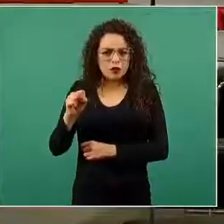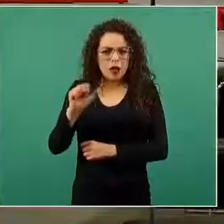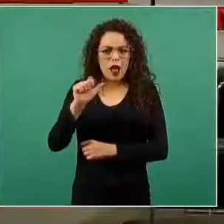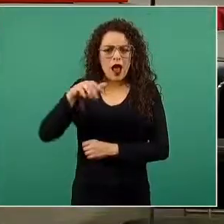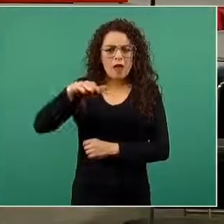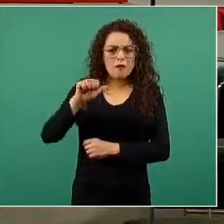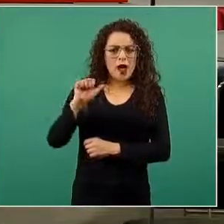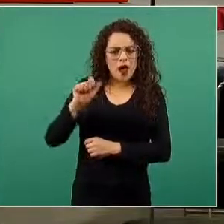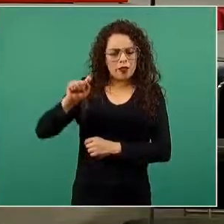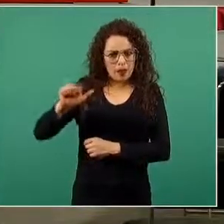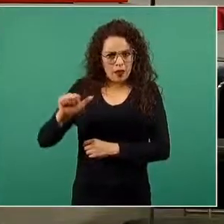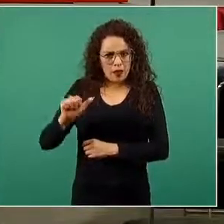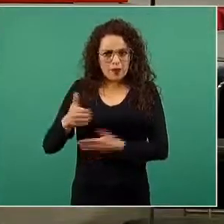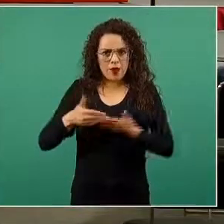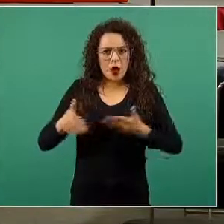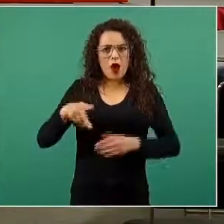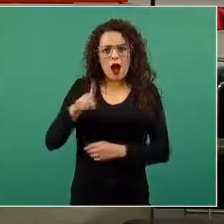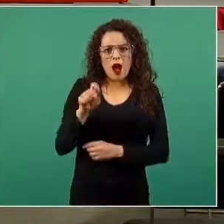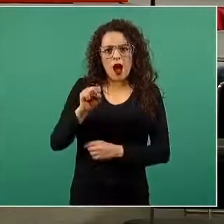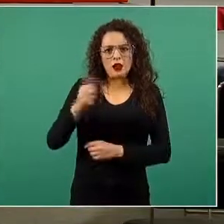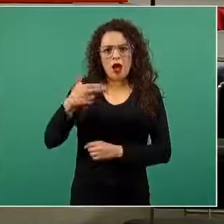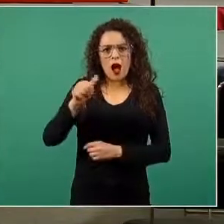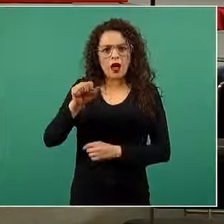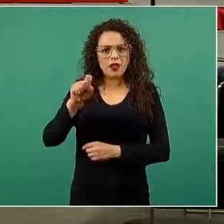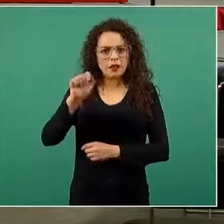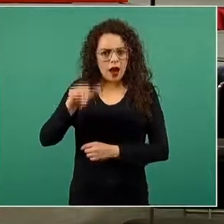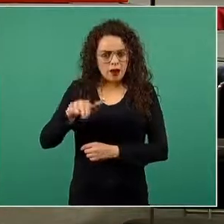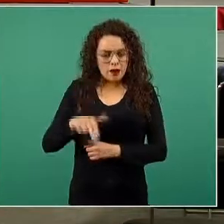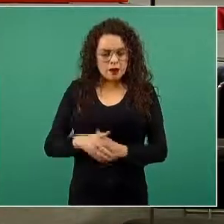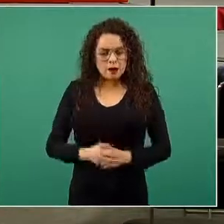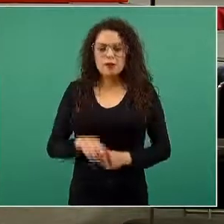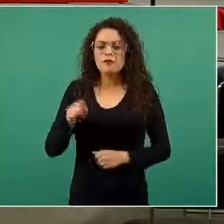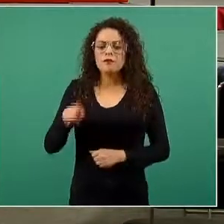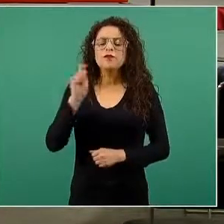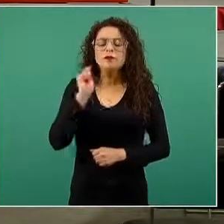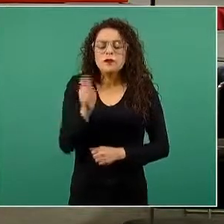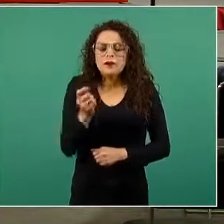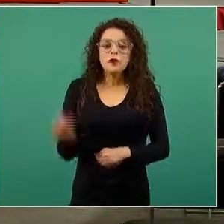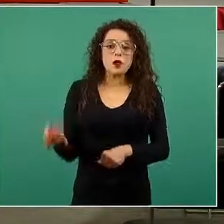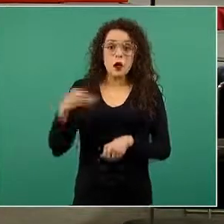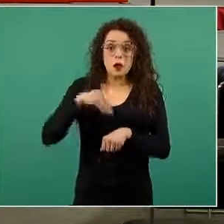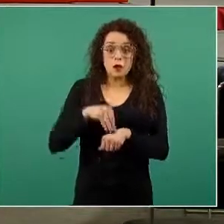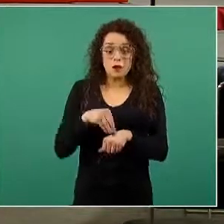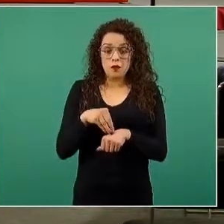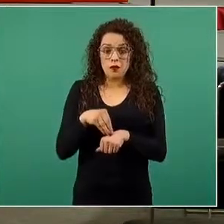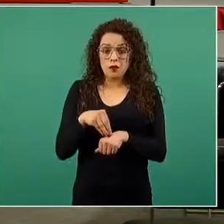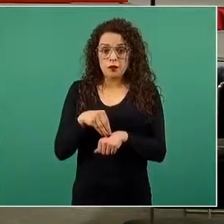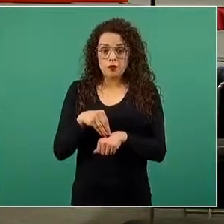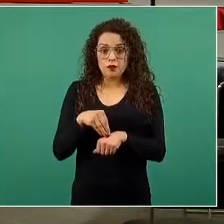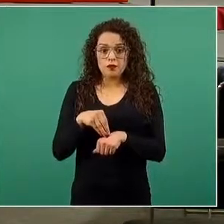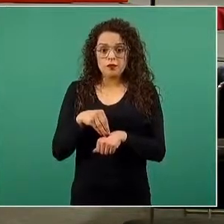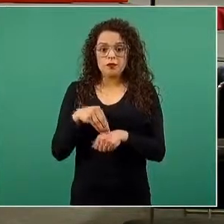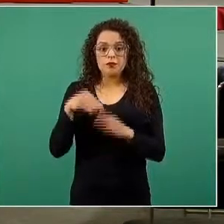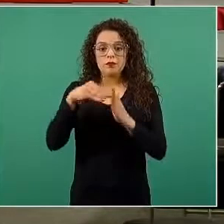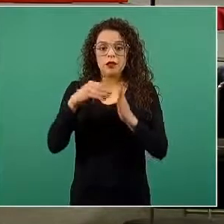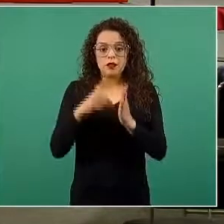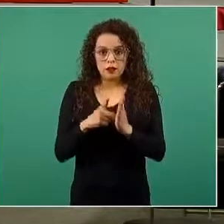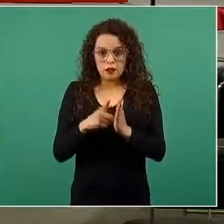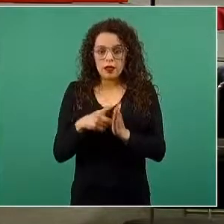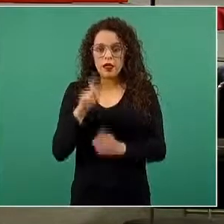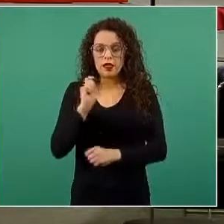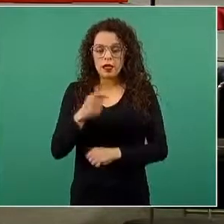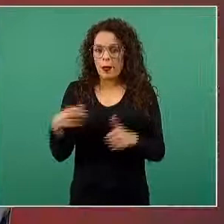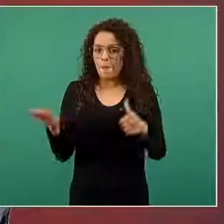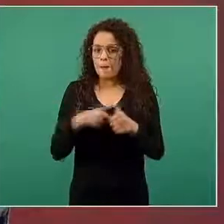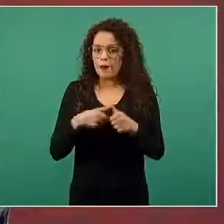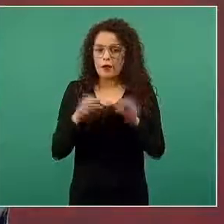es Kazajstán, y se planteó un modelo que se llama Atención Primaria de la Salud,